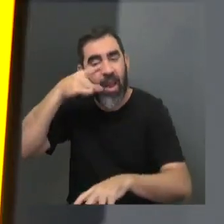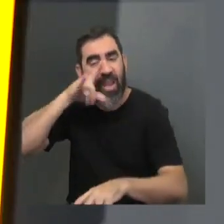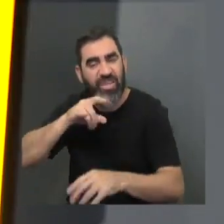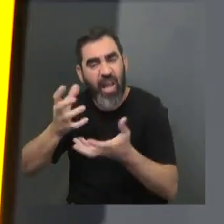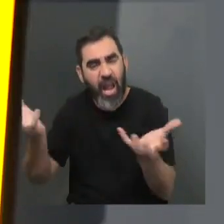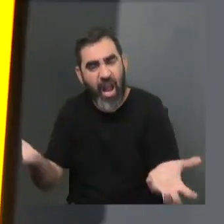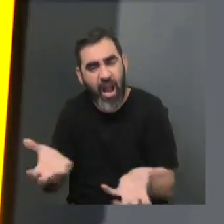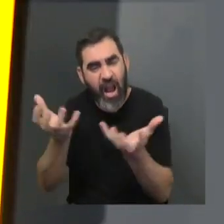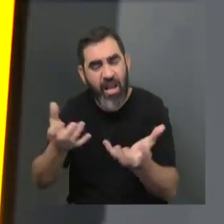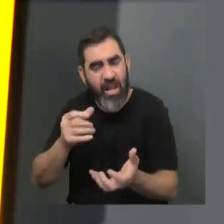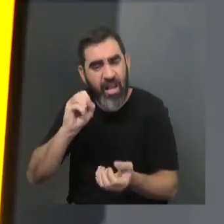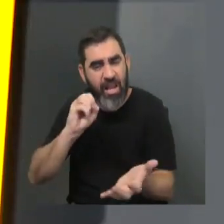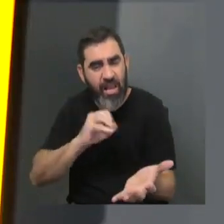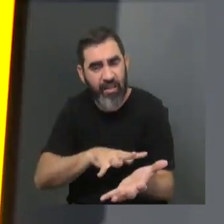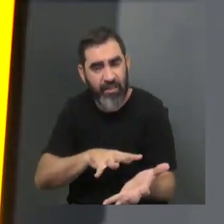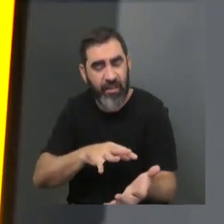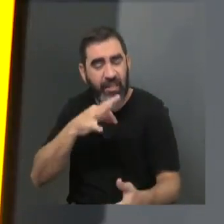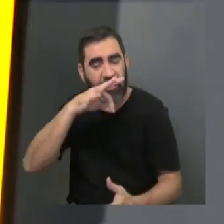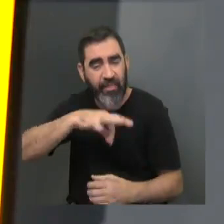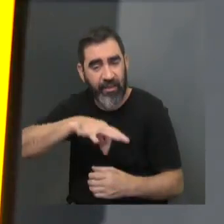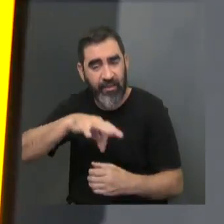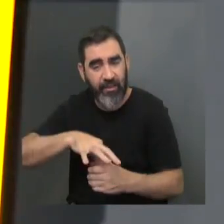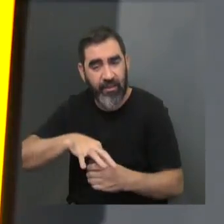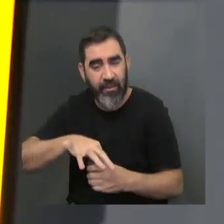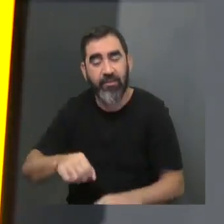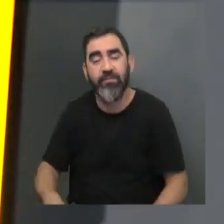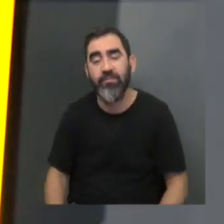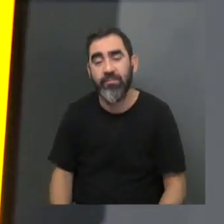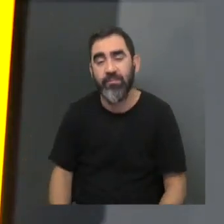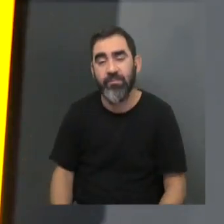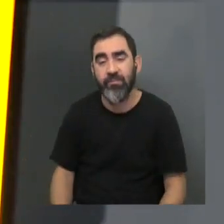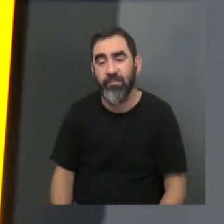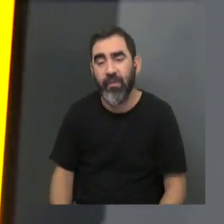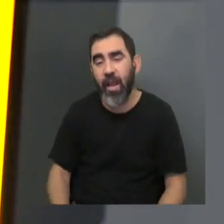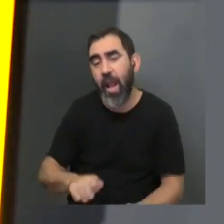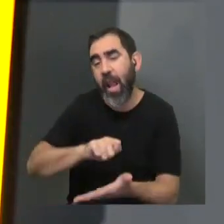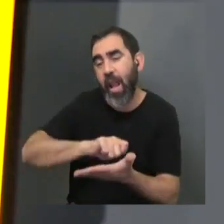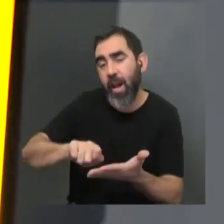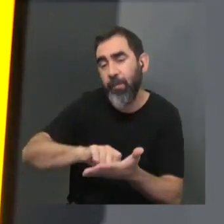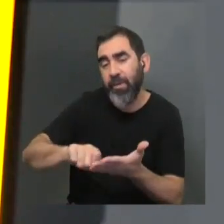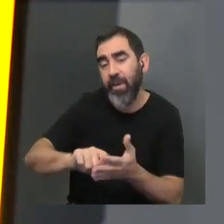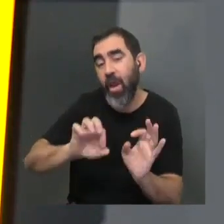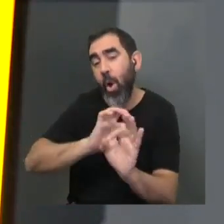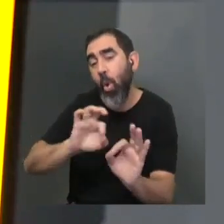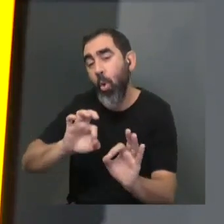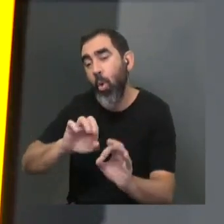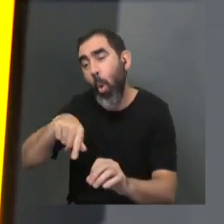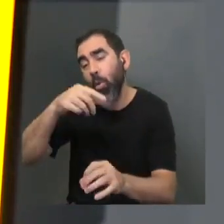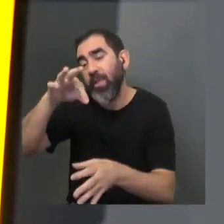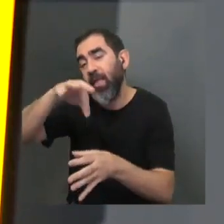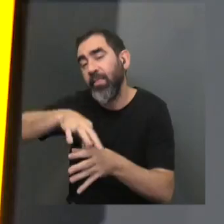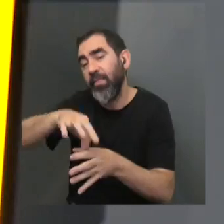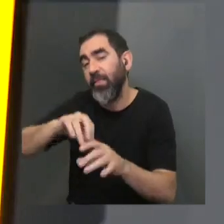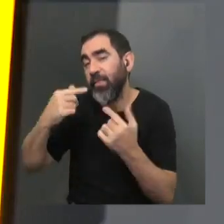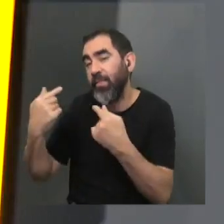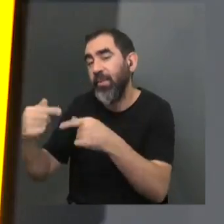caliente para sacar una mancha como las de tinta? Y él me preguntó, ahora lo va a decir, ¿lapicera o tinta de lapicera u otro tipo de tinta?